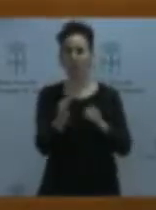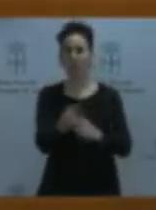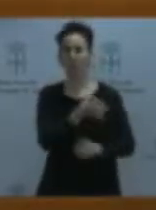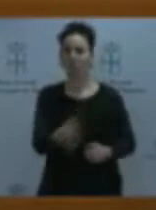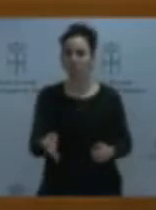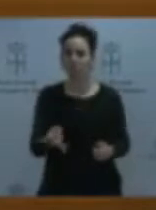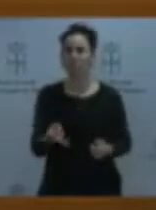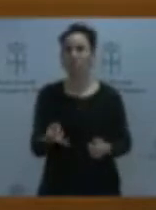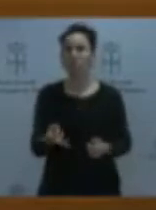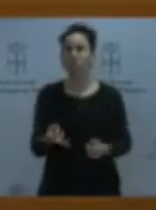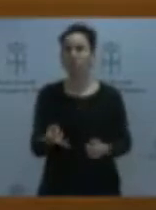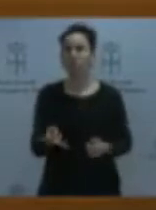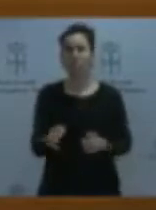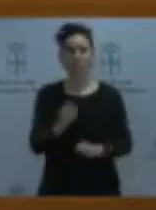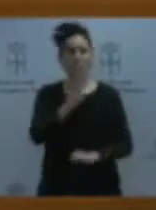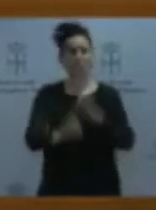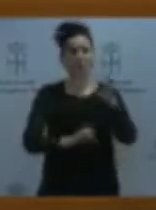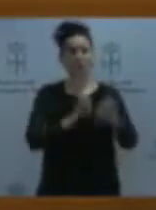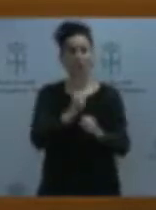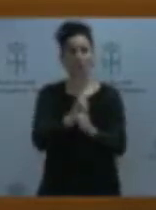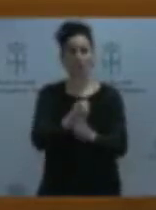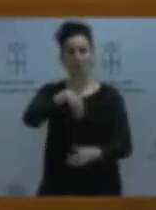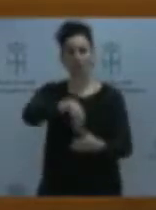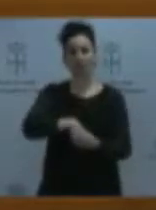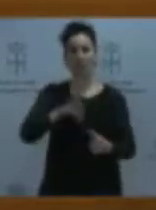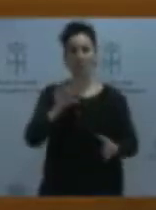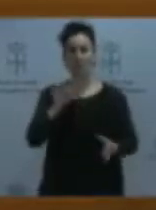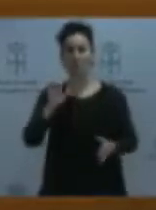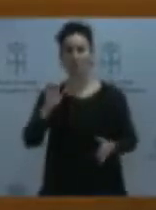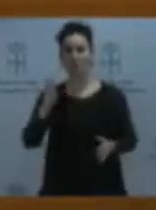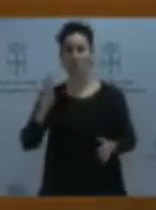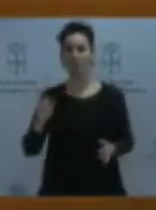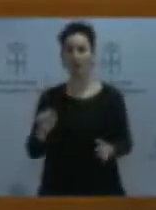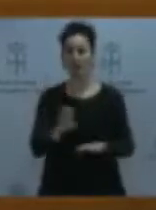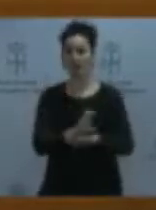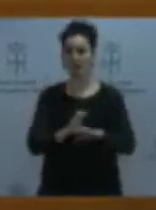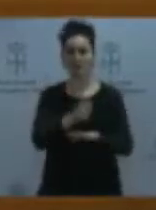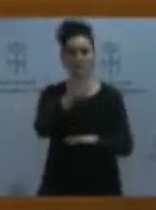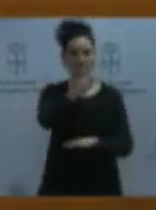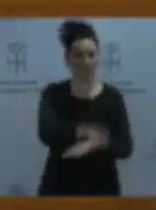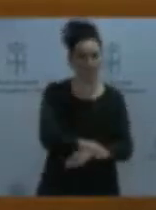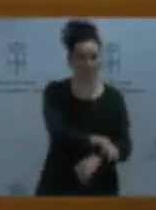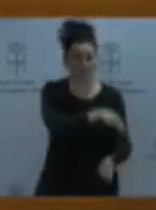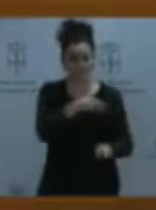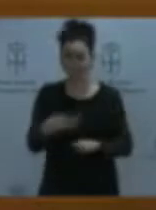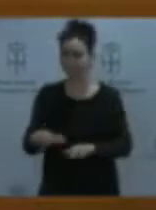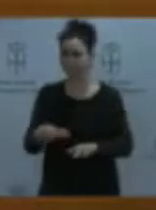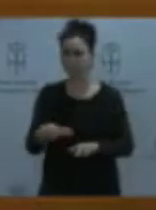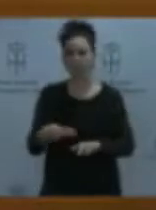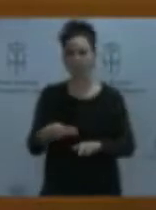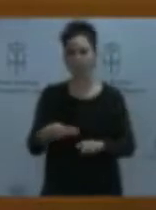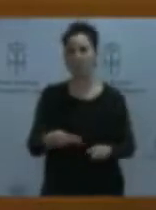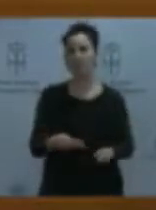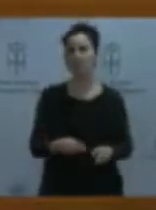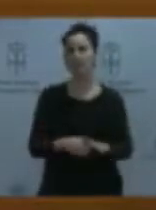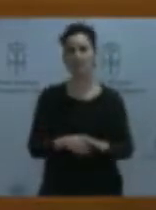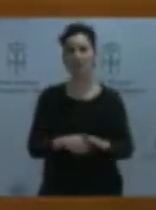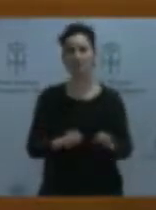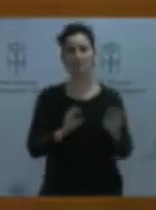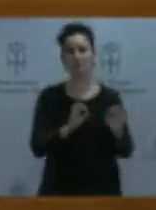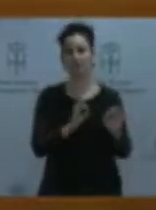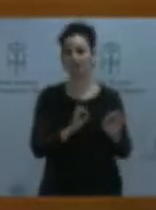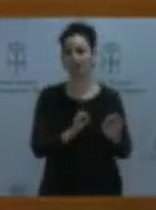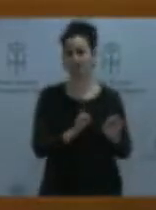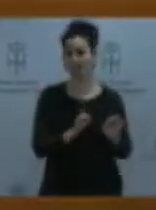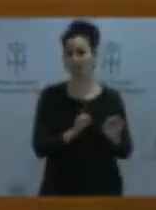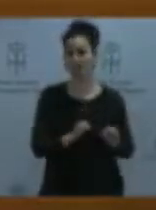SEPA, el consejero contestó que se estaba encargando Hacienda, algo que el otro día el